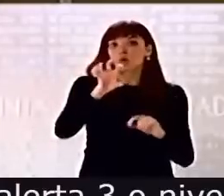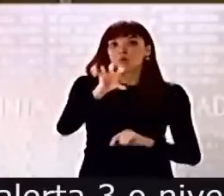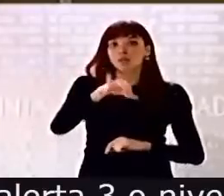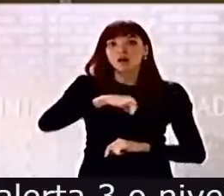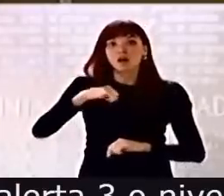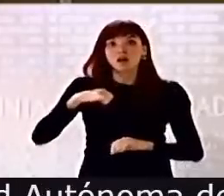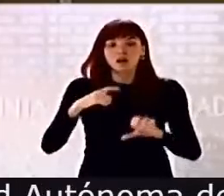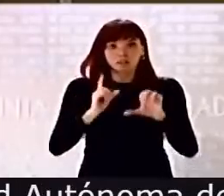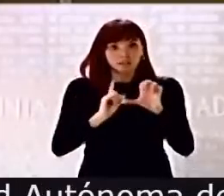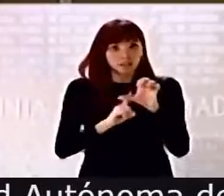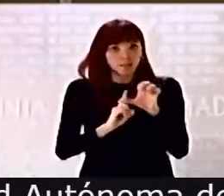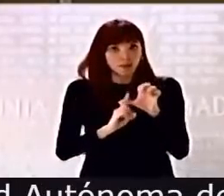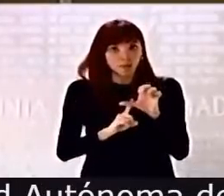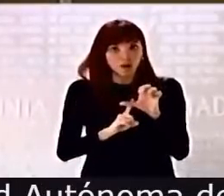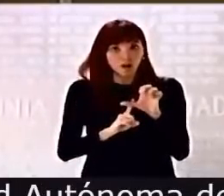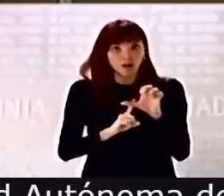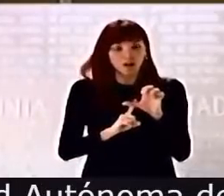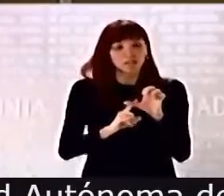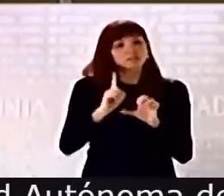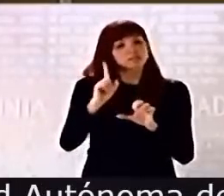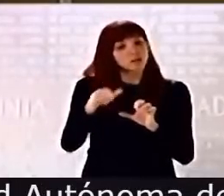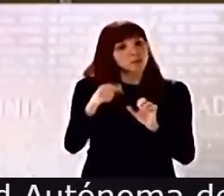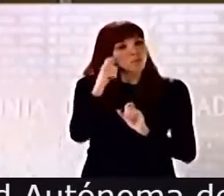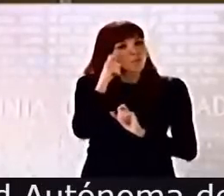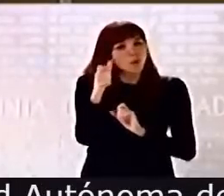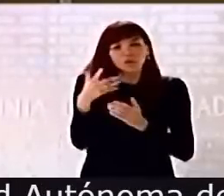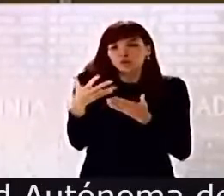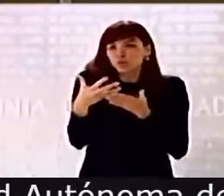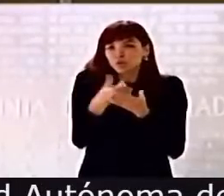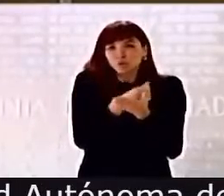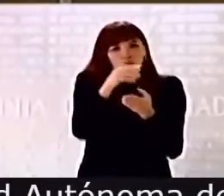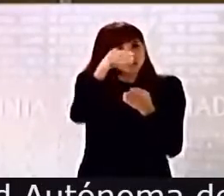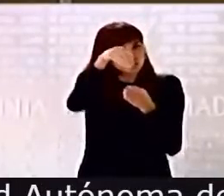Extremadura y en todos sus municipios